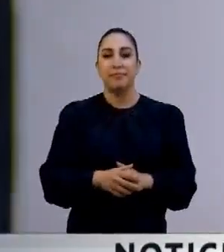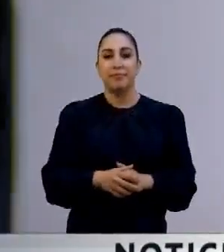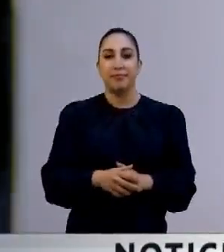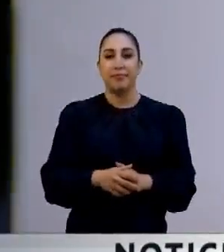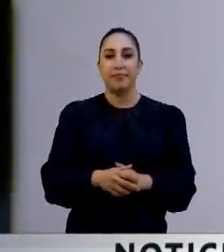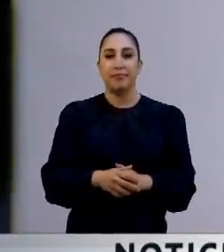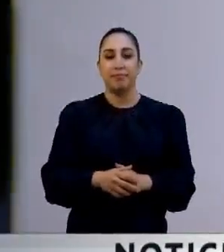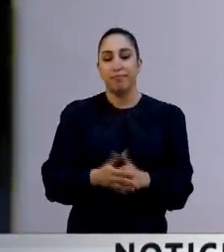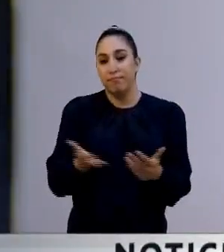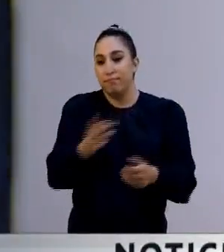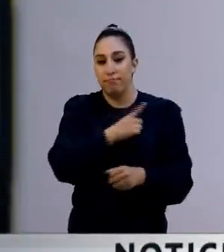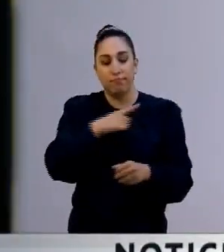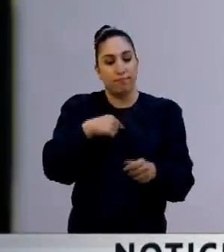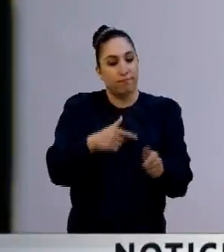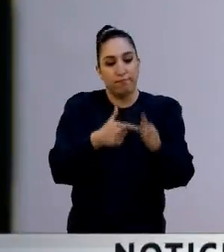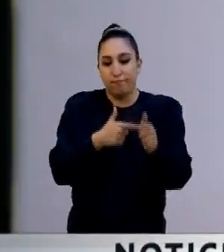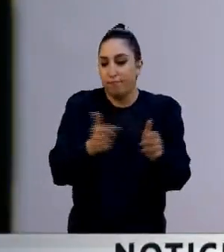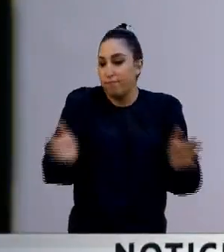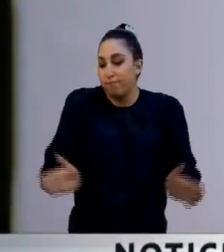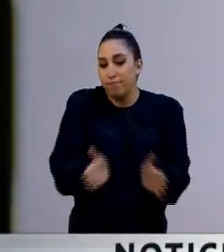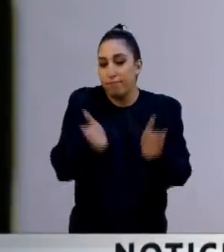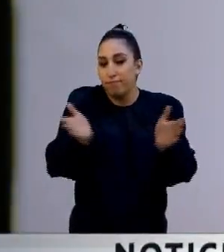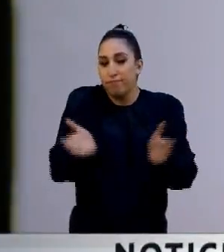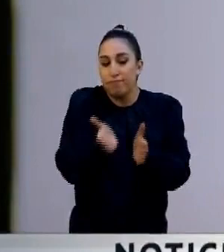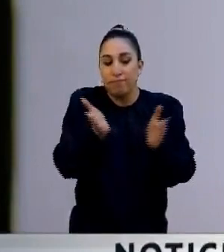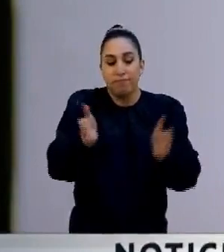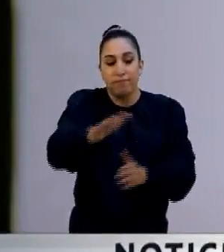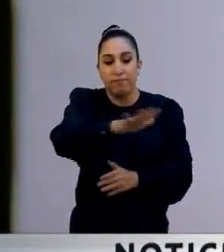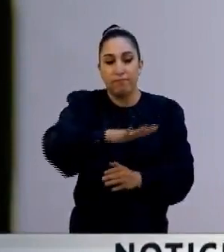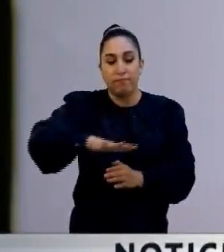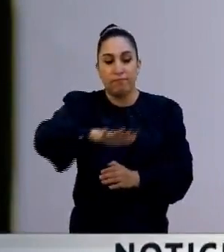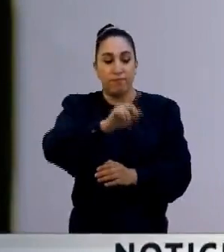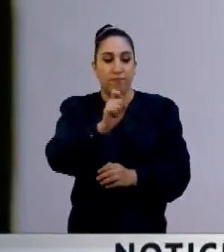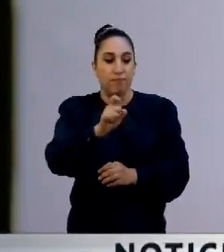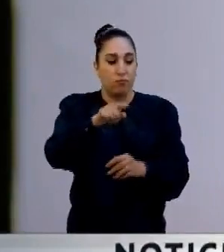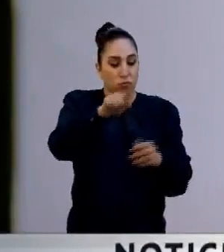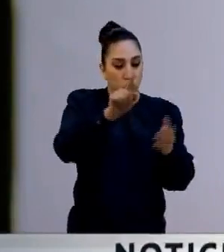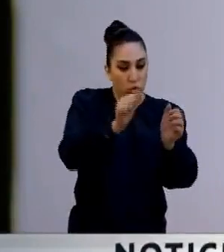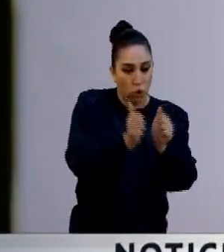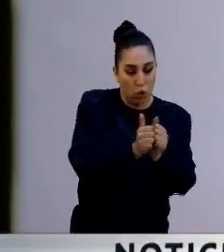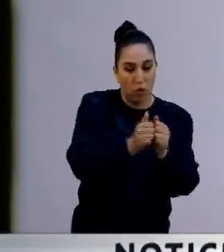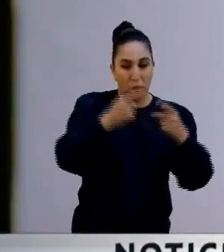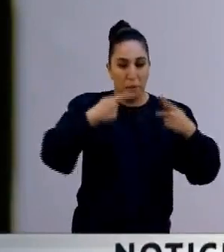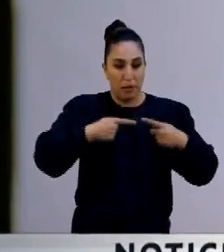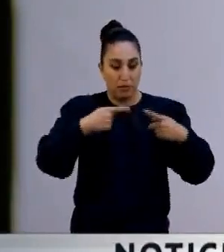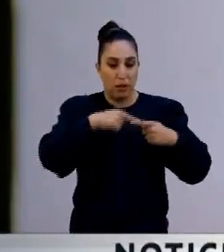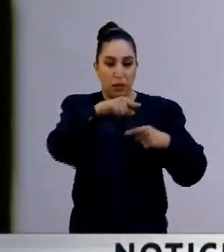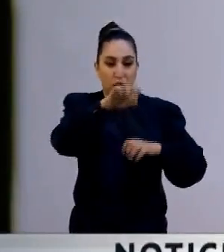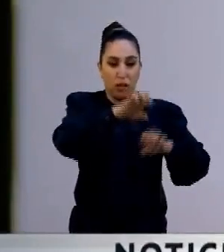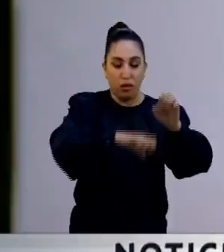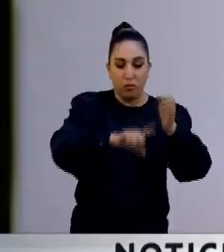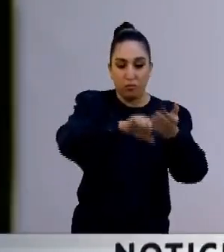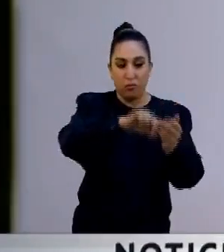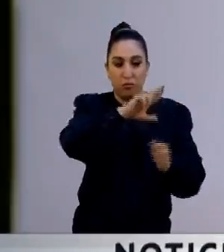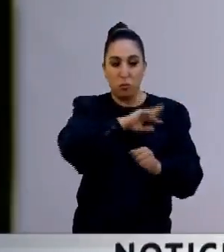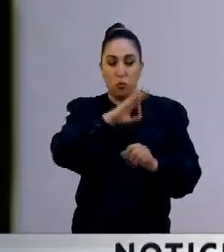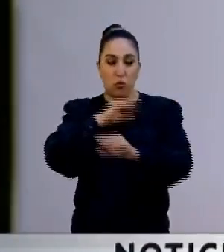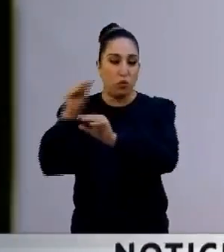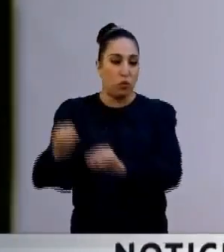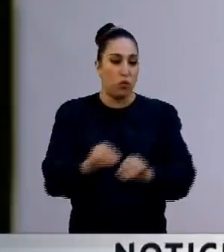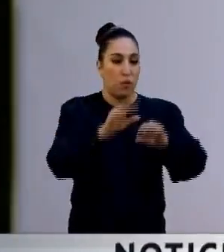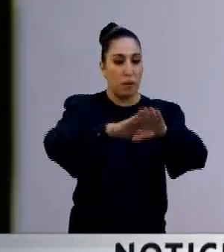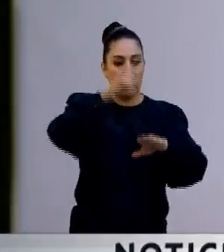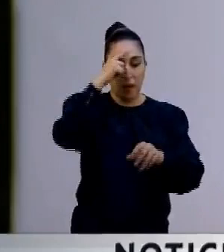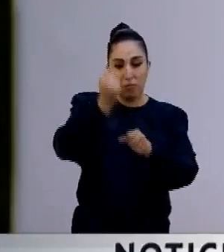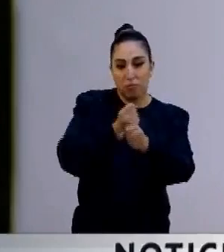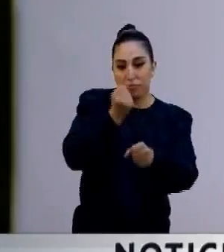Hay que seguir fomentando en el espacio público y en la iniciativa privada que haya más lugares para practicar el